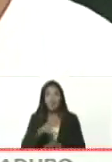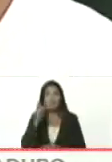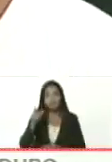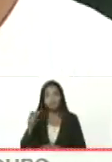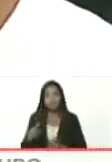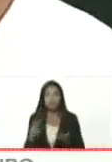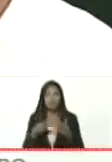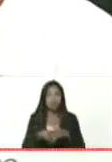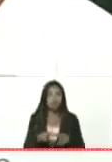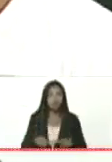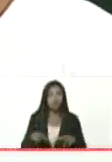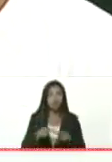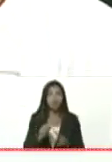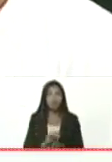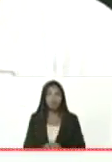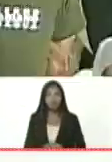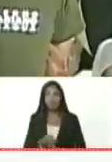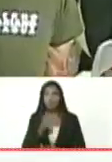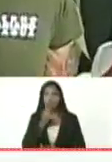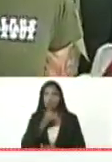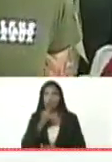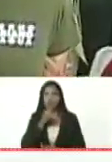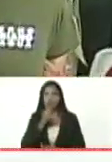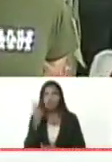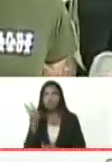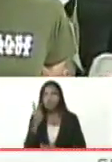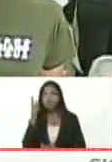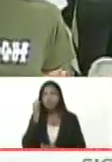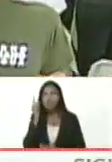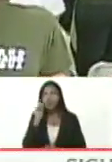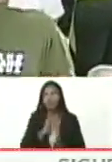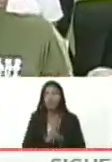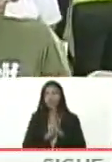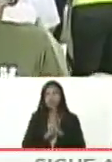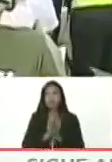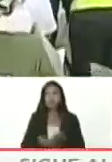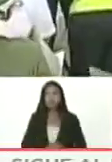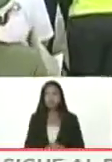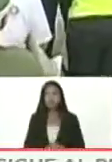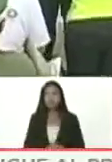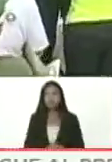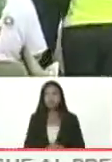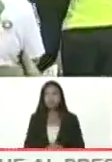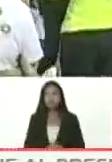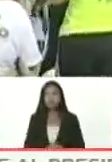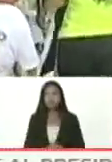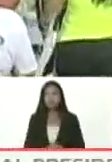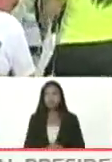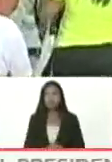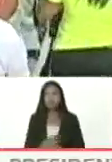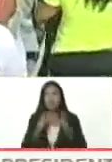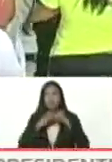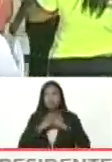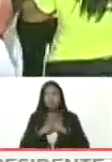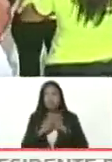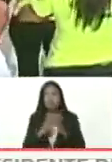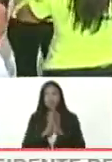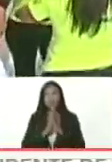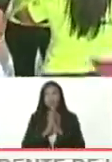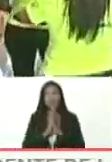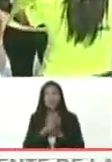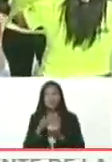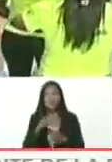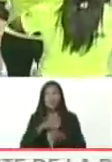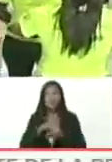dentro aquí, de favor. Mi barrio. Un micrófono a estas dos mujeres. Un dentro de mi aquí, barrio. Por favor. Vivo exactamente. Aristóbulo, ponte al frente. Ministro de Finanzas, ponte al